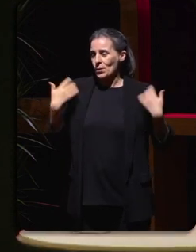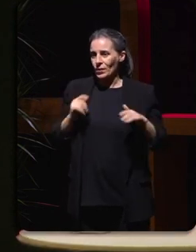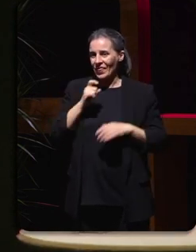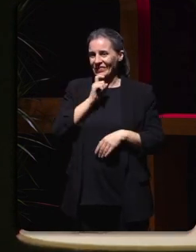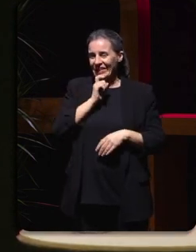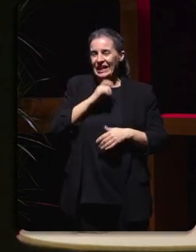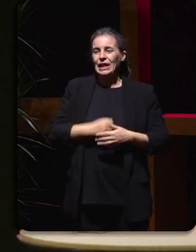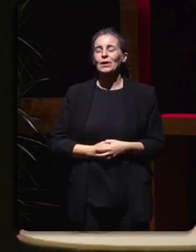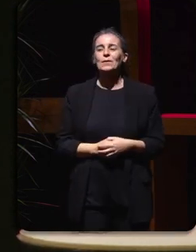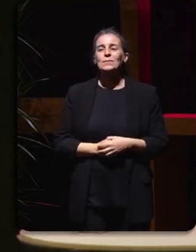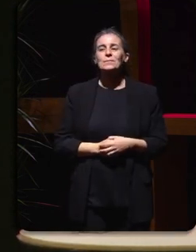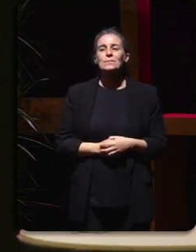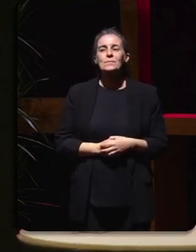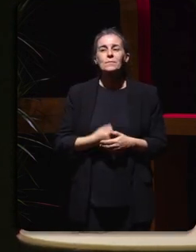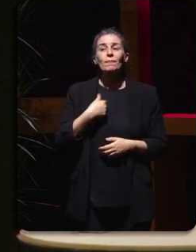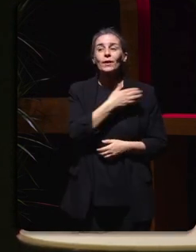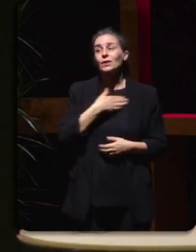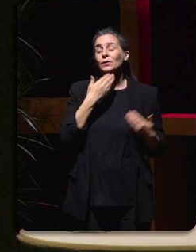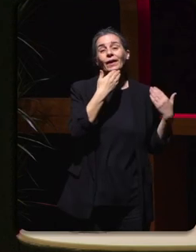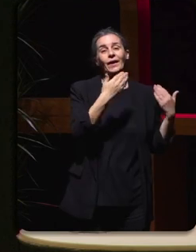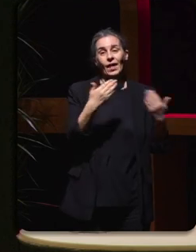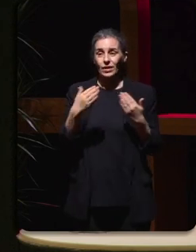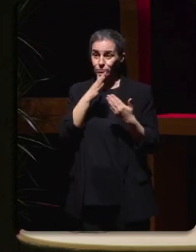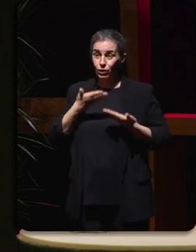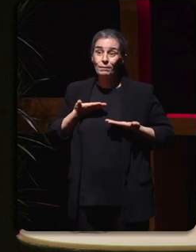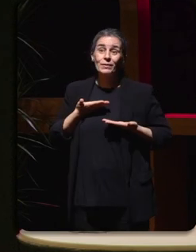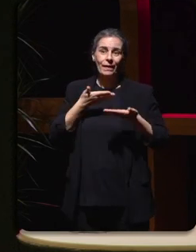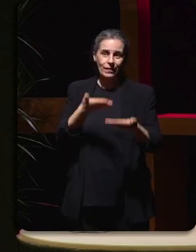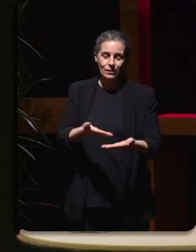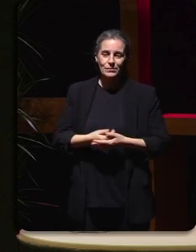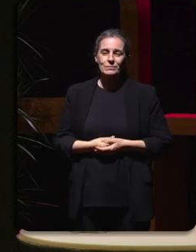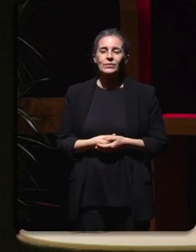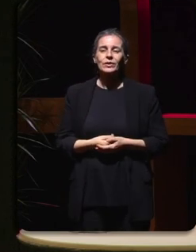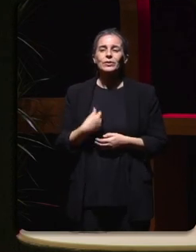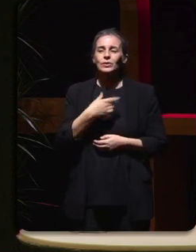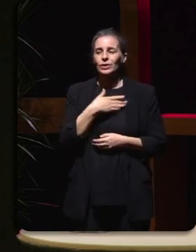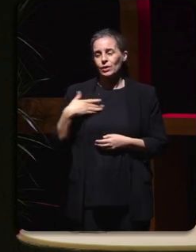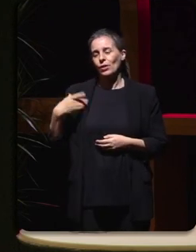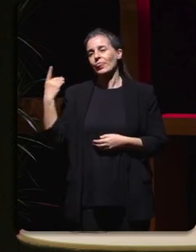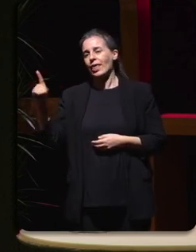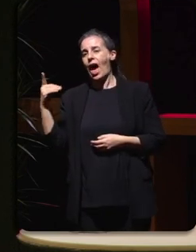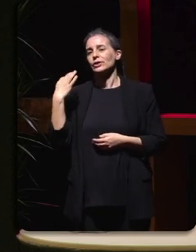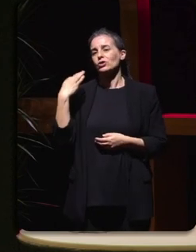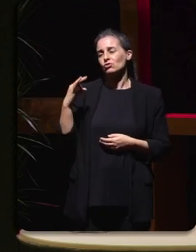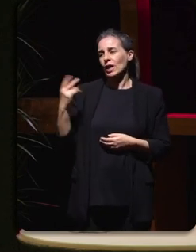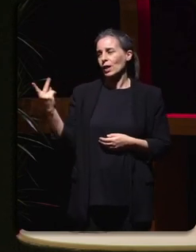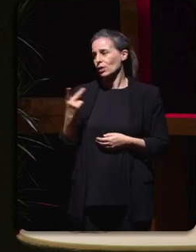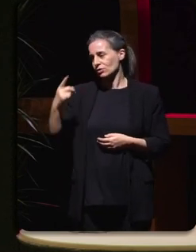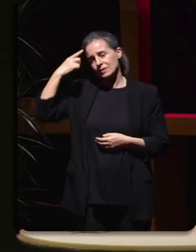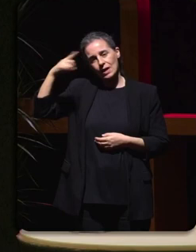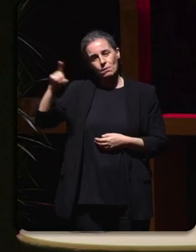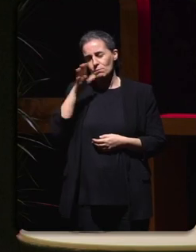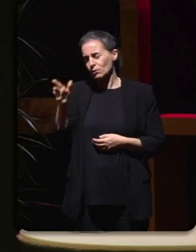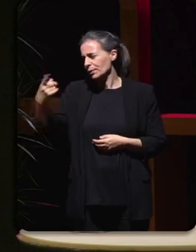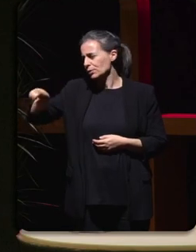en mi vida quiero dar las gracias por la invitación y quiero que Diana y Susana lo sepan por un montón de cosas por